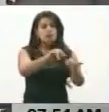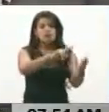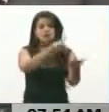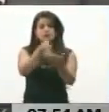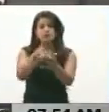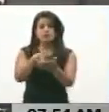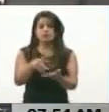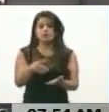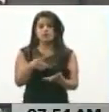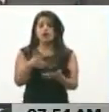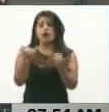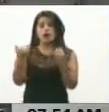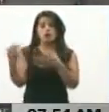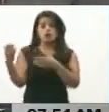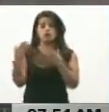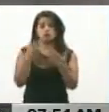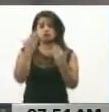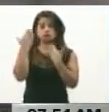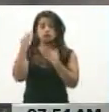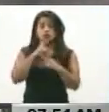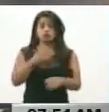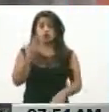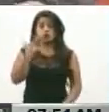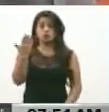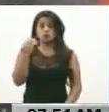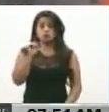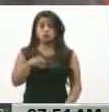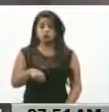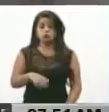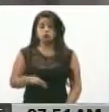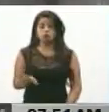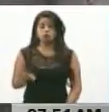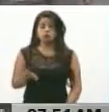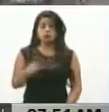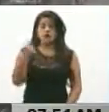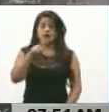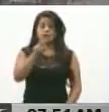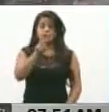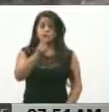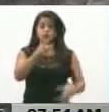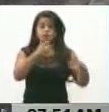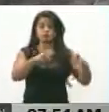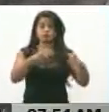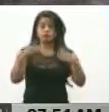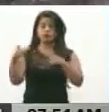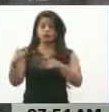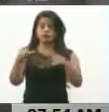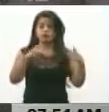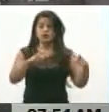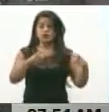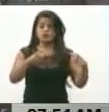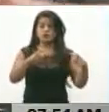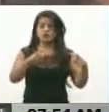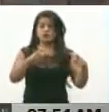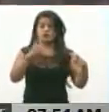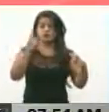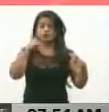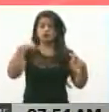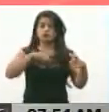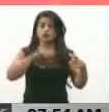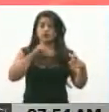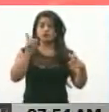que tenemos aquí hoy en día. Bueno, estos dos aparatos, fue la primera versión, le decimos el prototipo